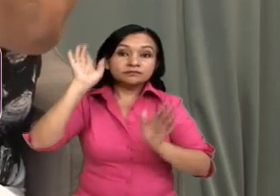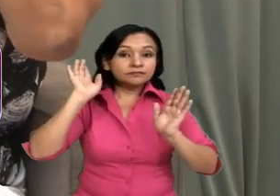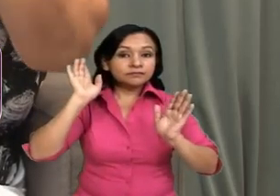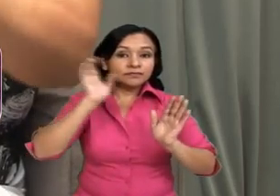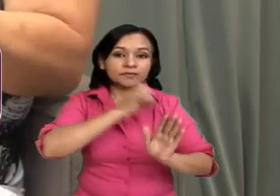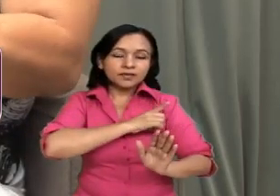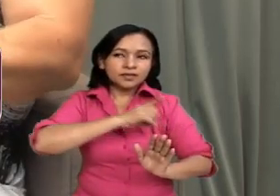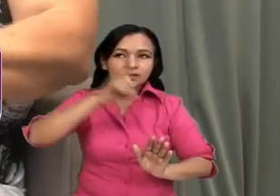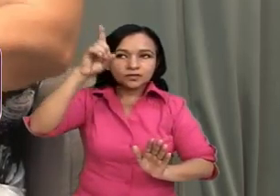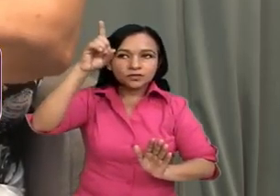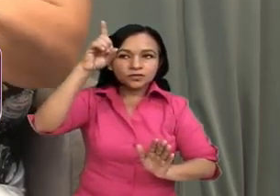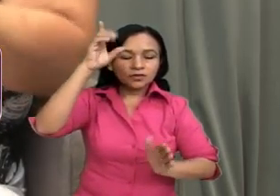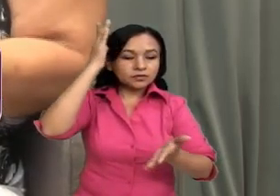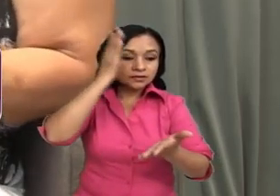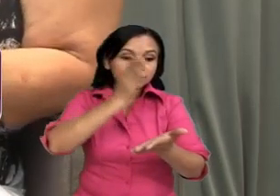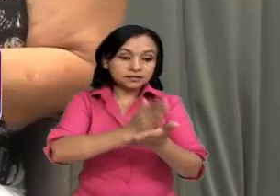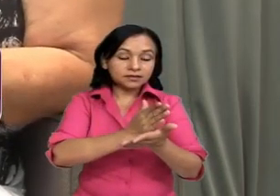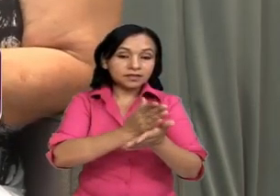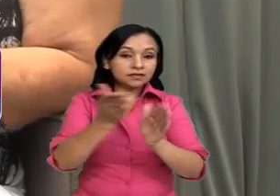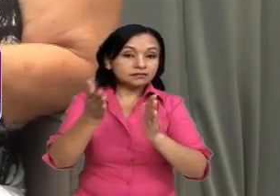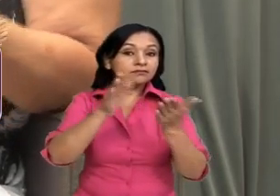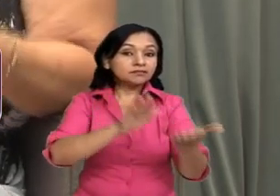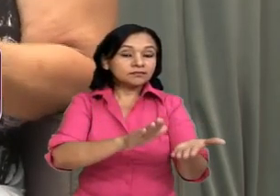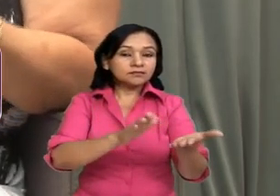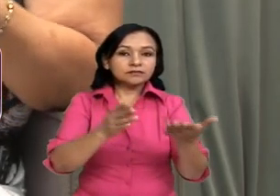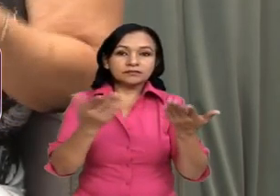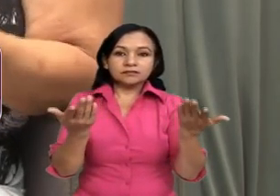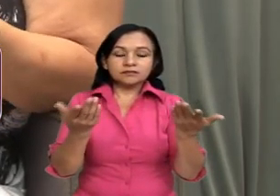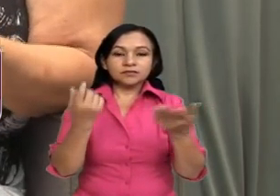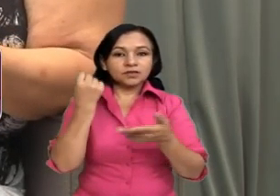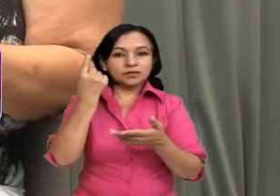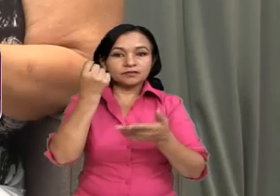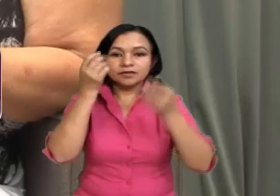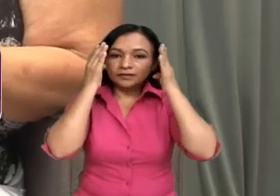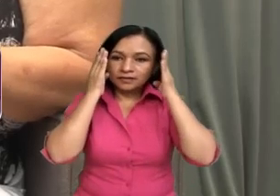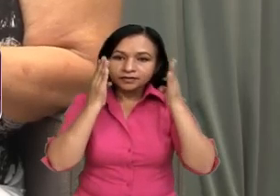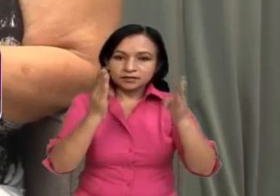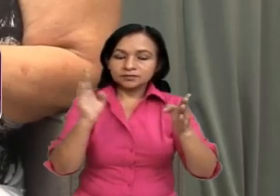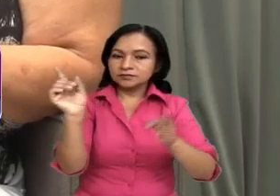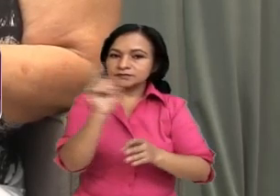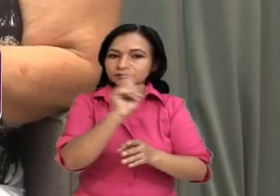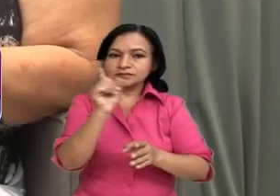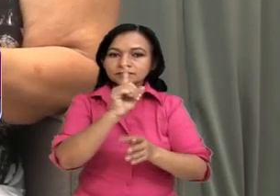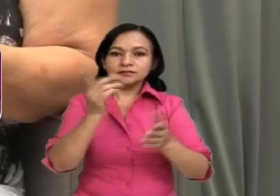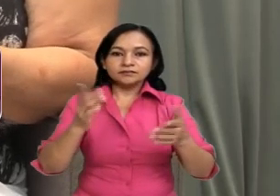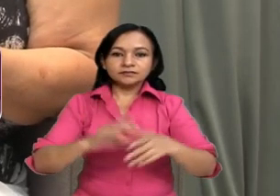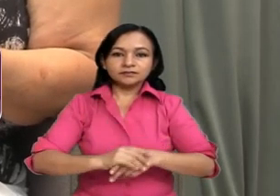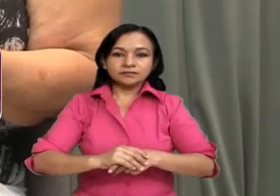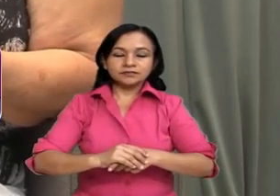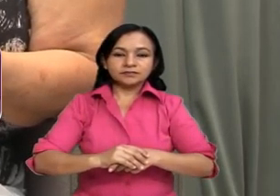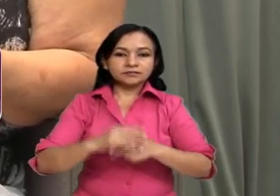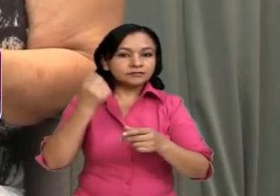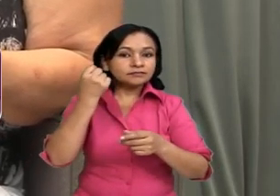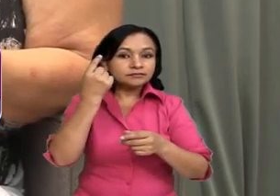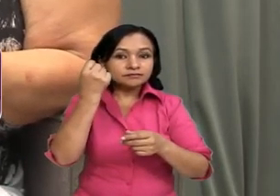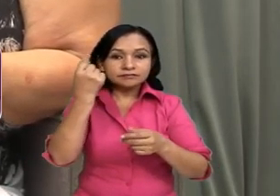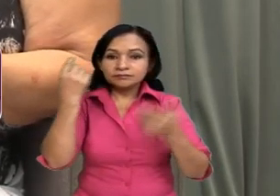lo había puesto ya en el camino, pero no por la falta de la atención, y no porque falte